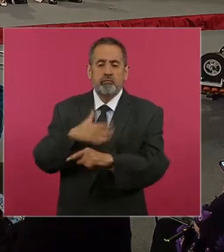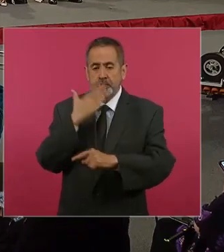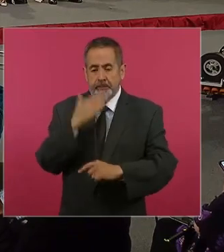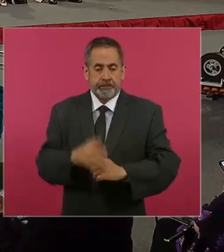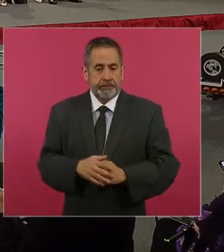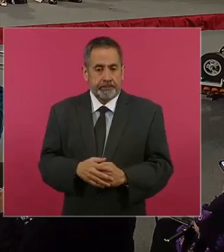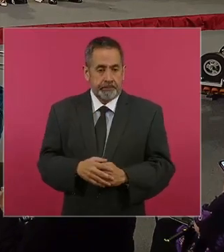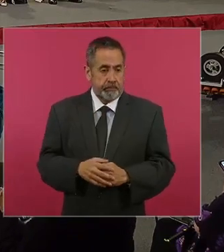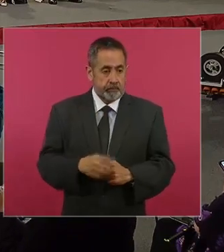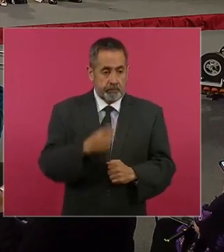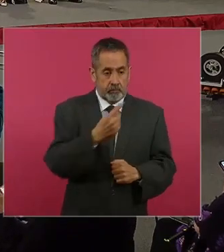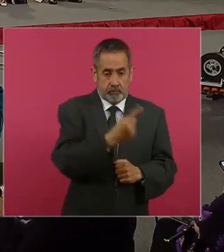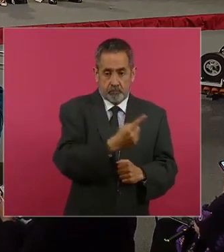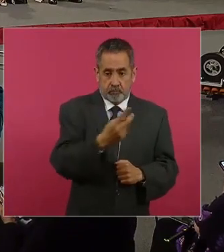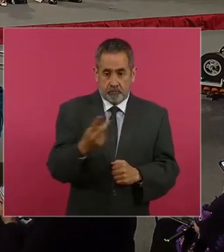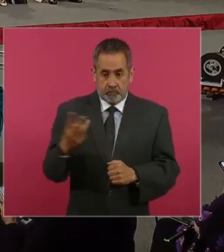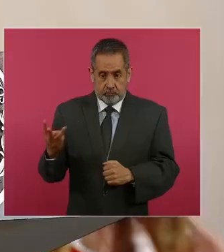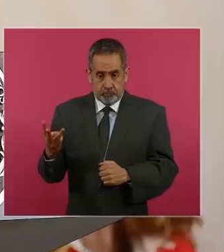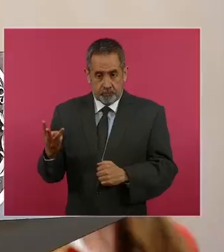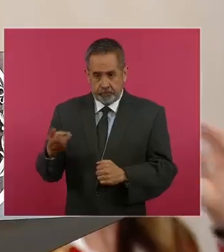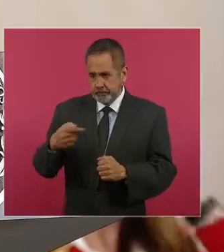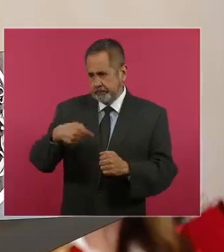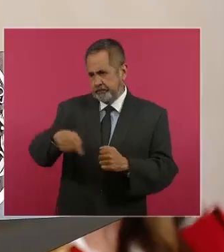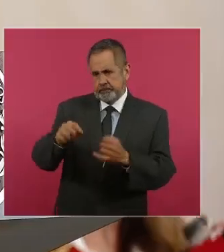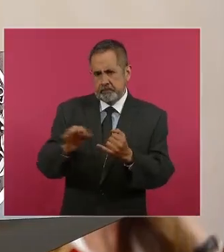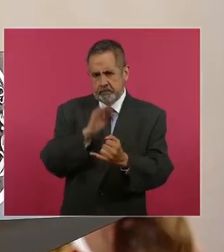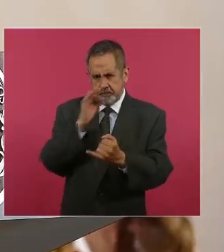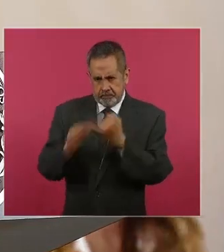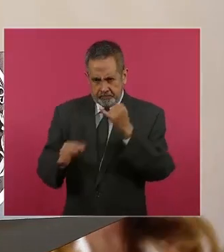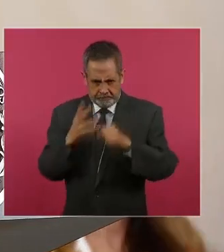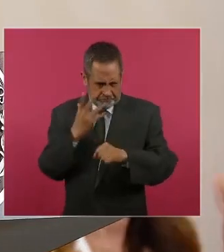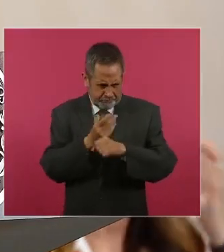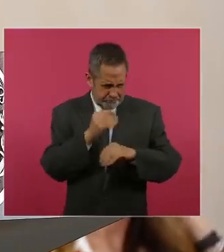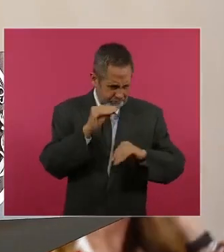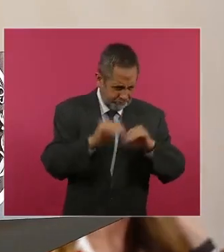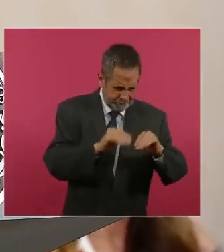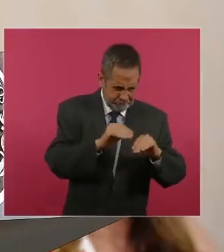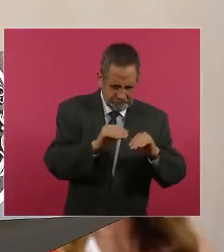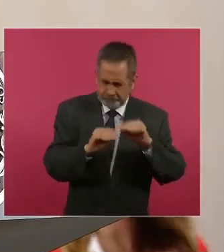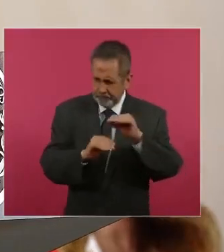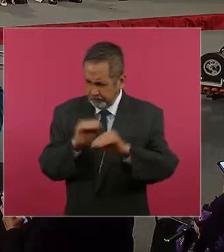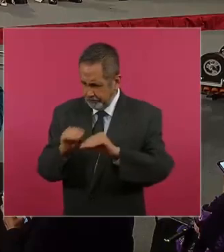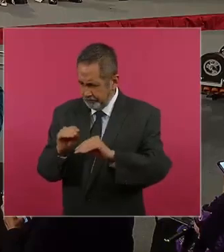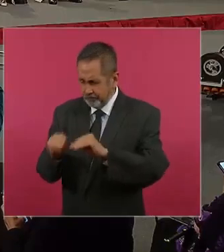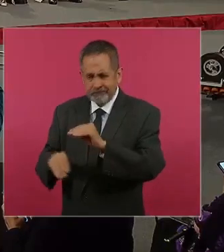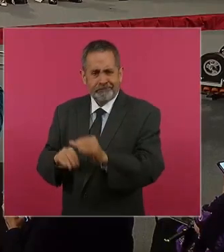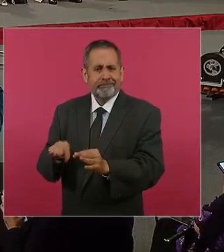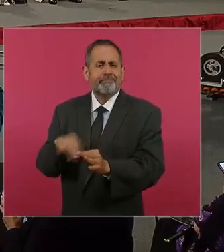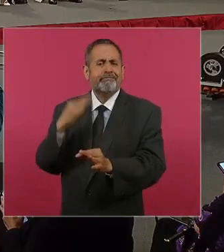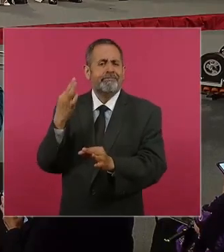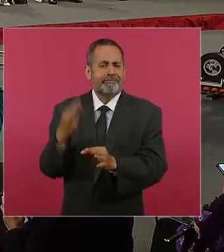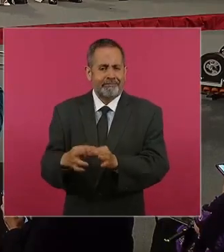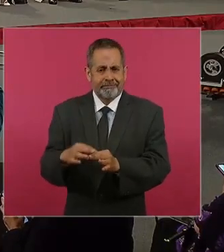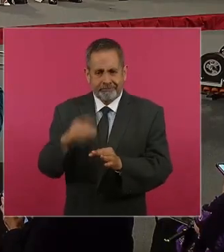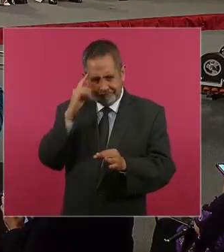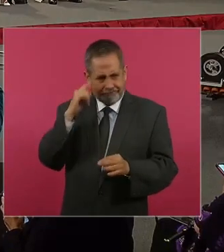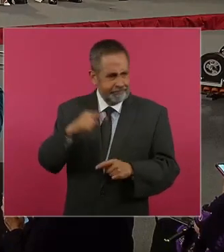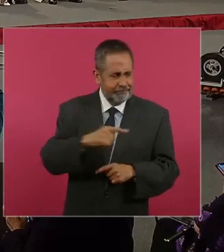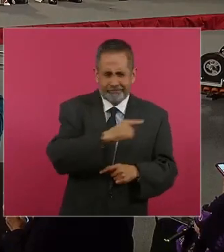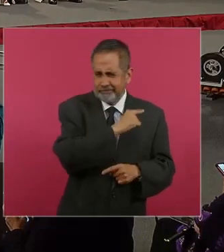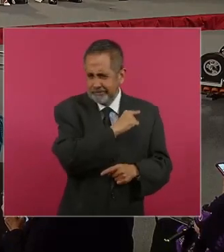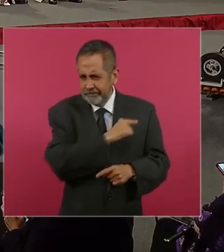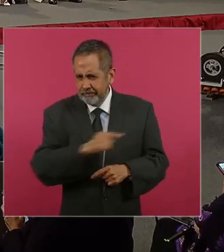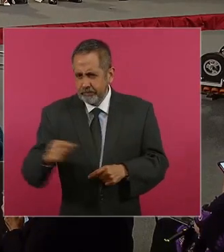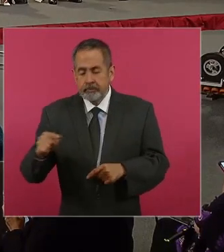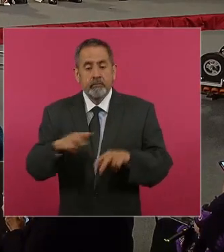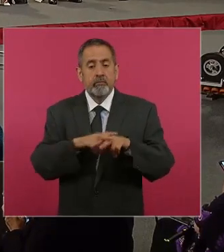tres tramos, que son los últimos que se incorporan a la construcción de el troncal de la